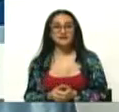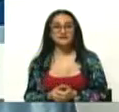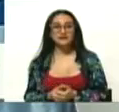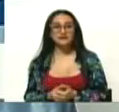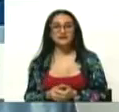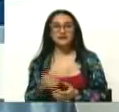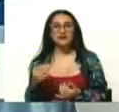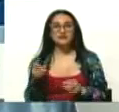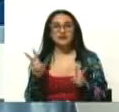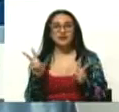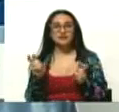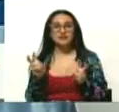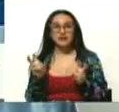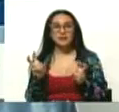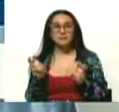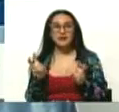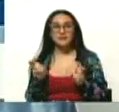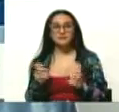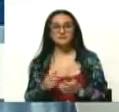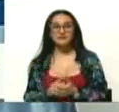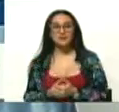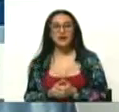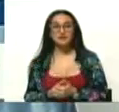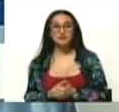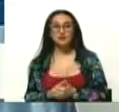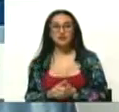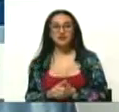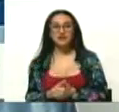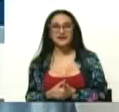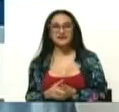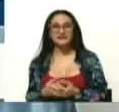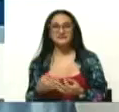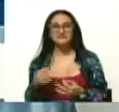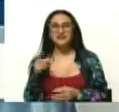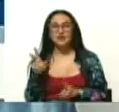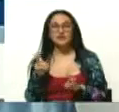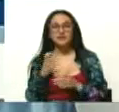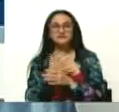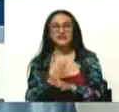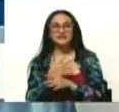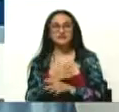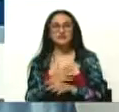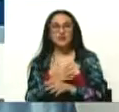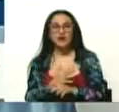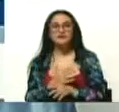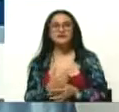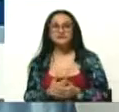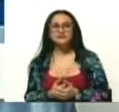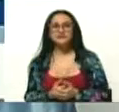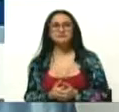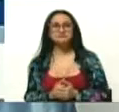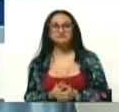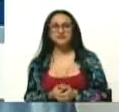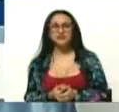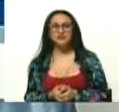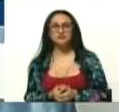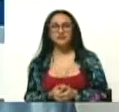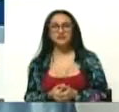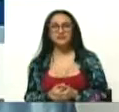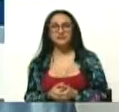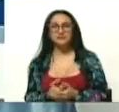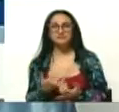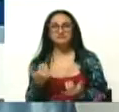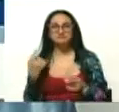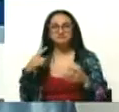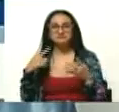fundamentalmente en la actualización de los delitos de naturaleza sexual perpetrados contra niños, niñas y adolescentes.